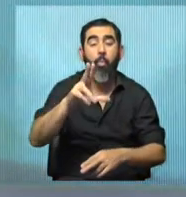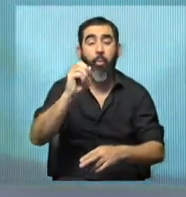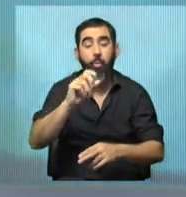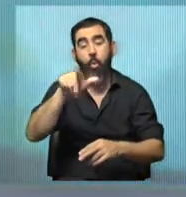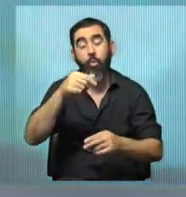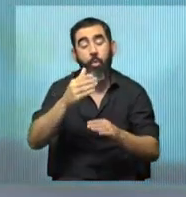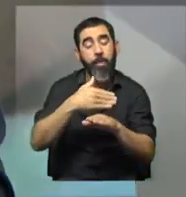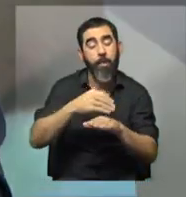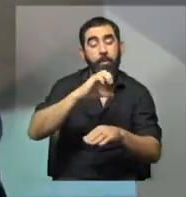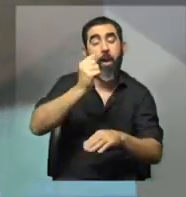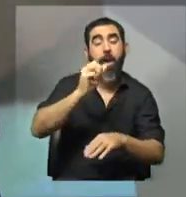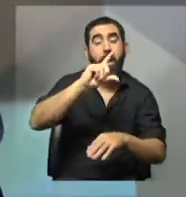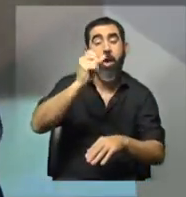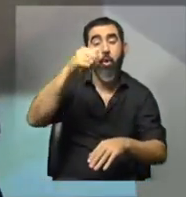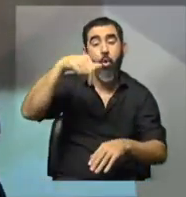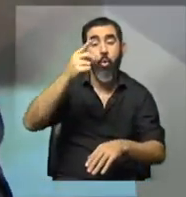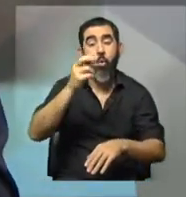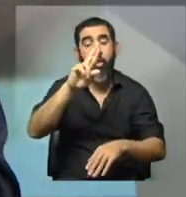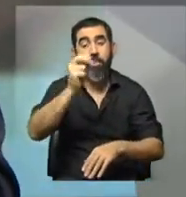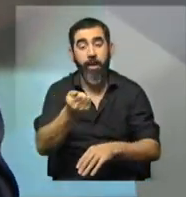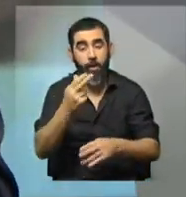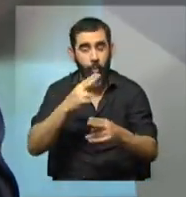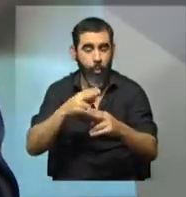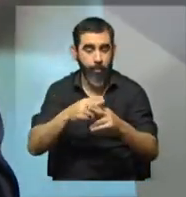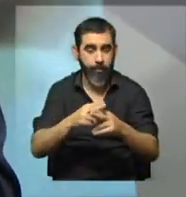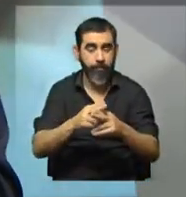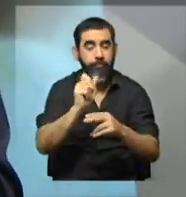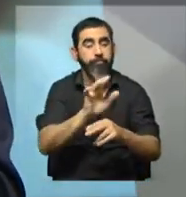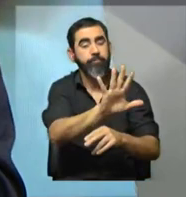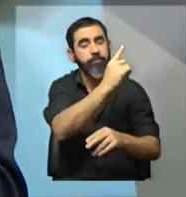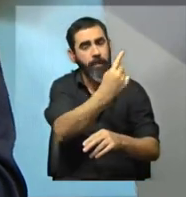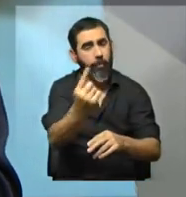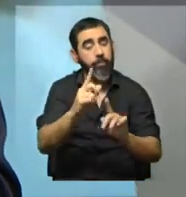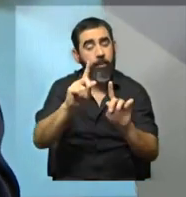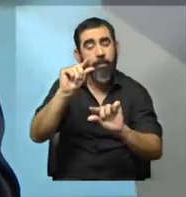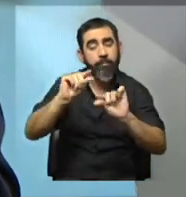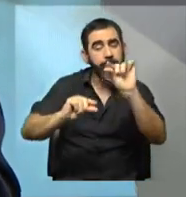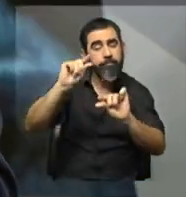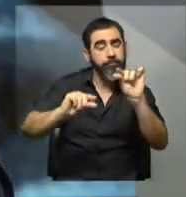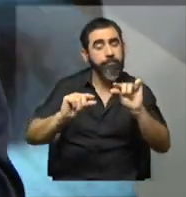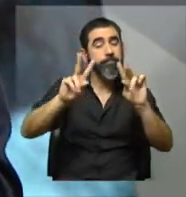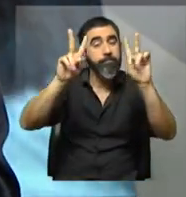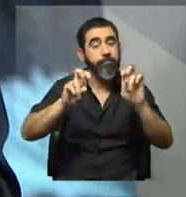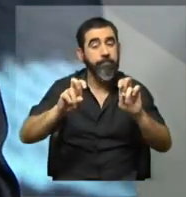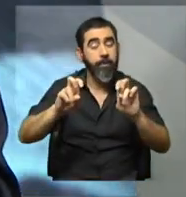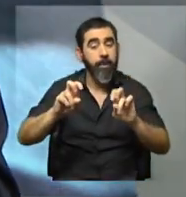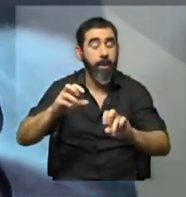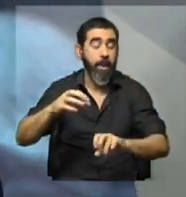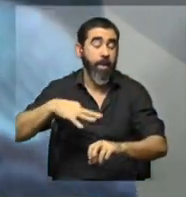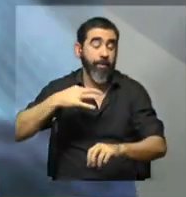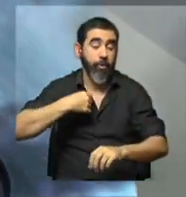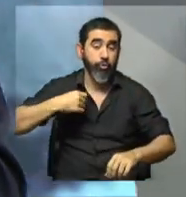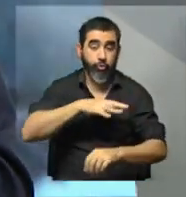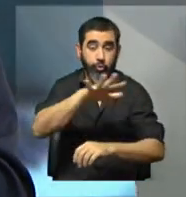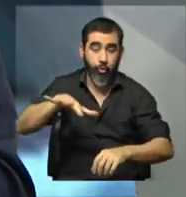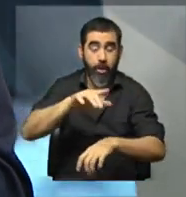alondras. Este cronotipo, que es de cada individuo, tiene a su vez que ajustarse a lo que es la vida en sociedad, a